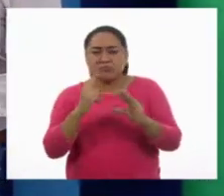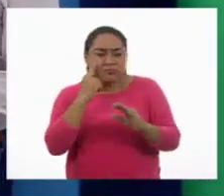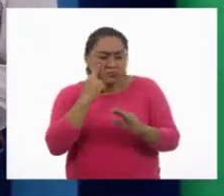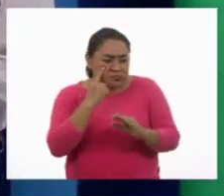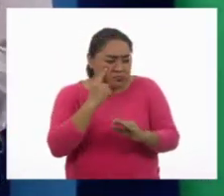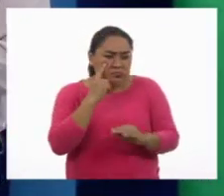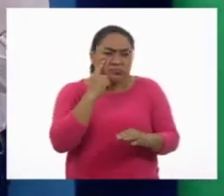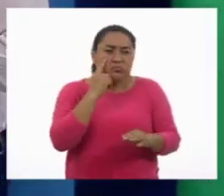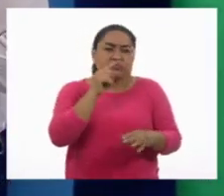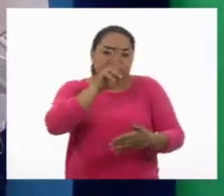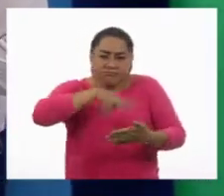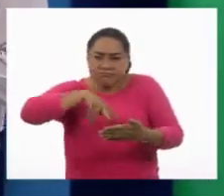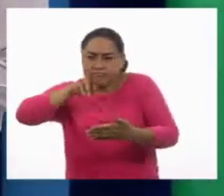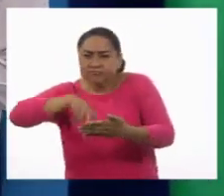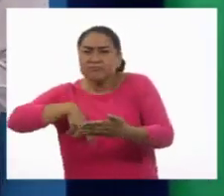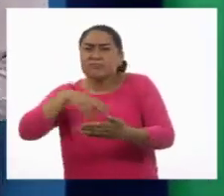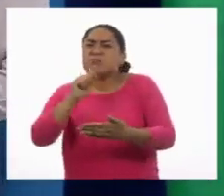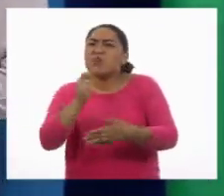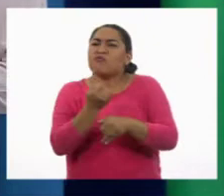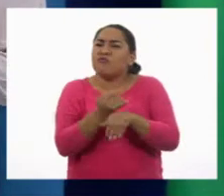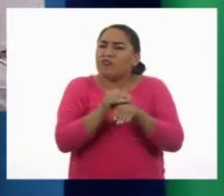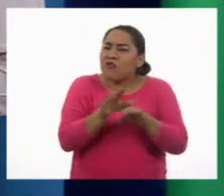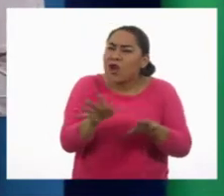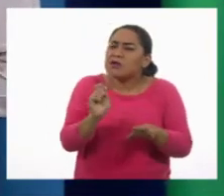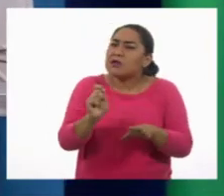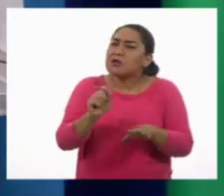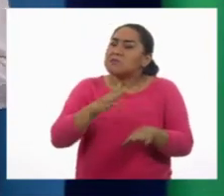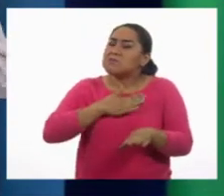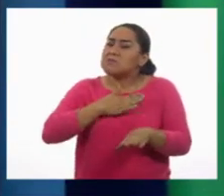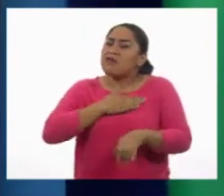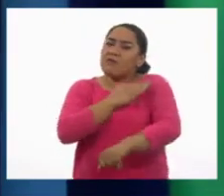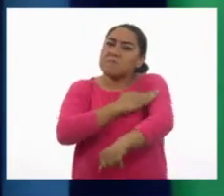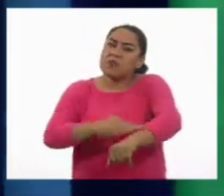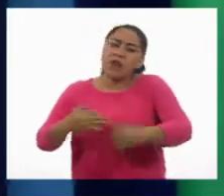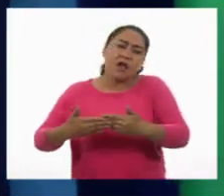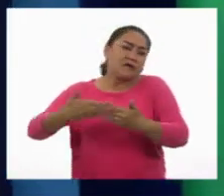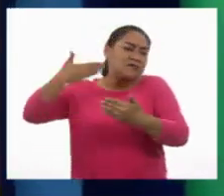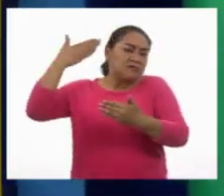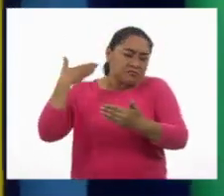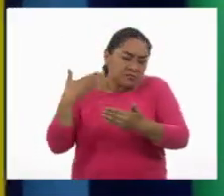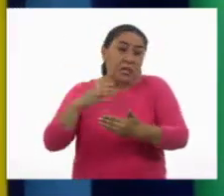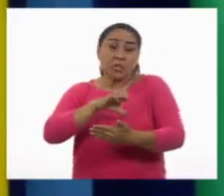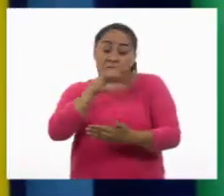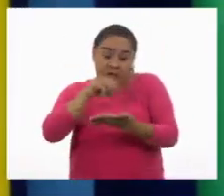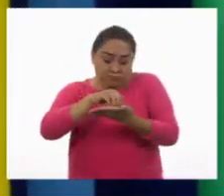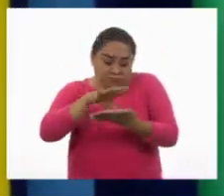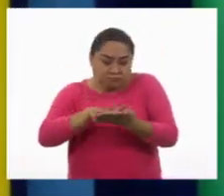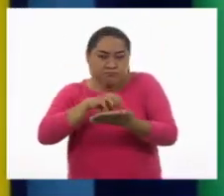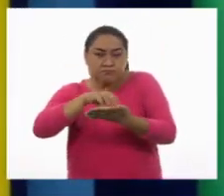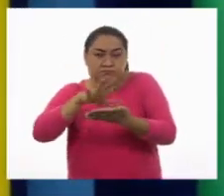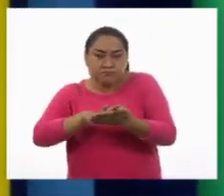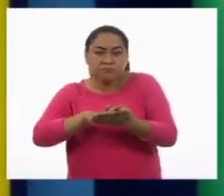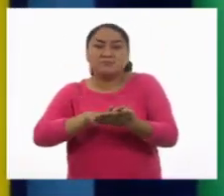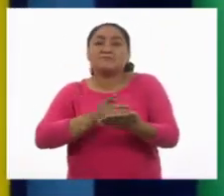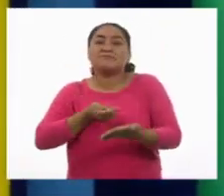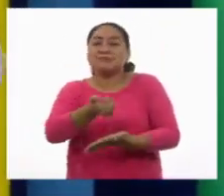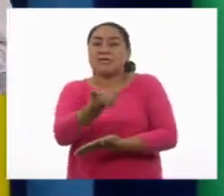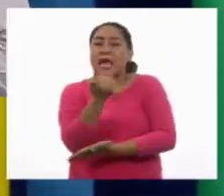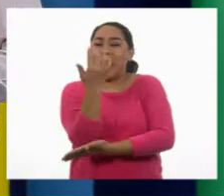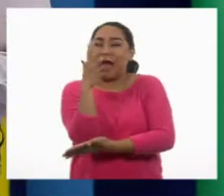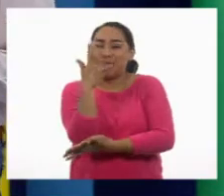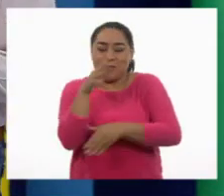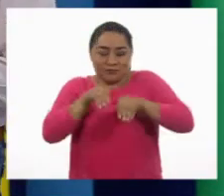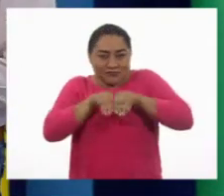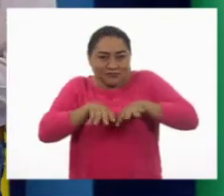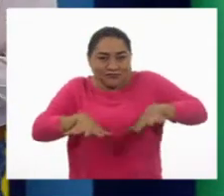información sobre nuestros antepasados y a colocar esos datos en un árbol genealógico. Y